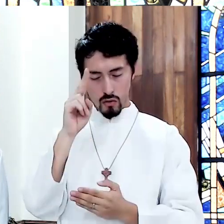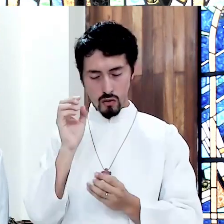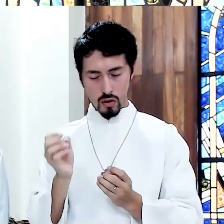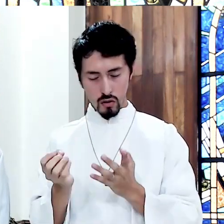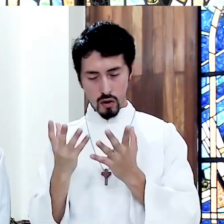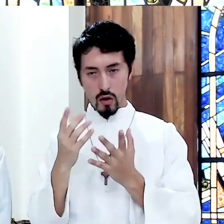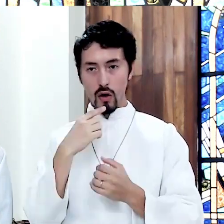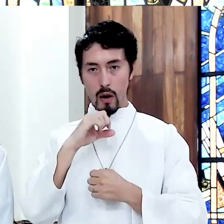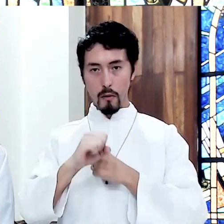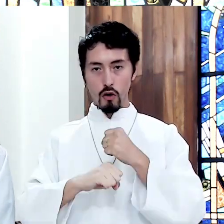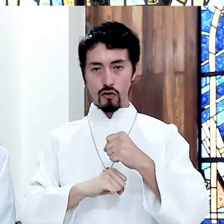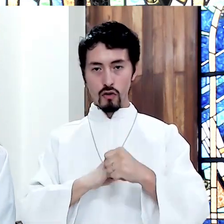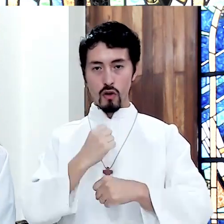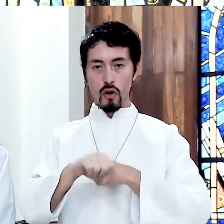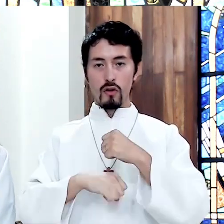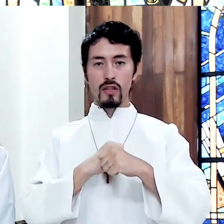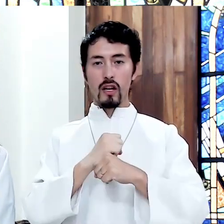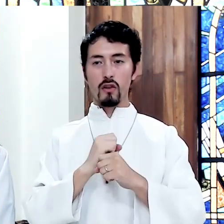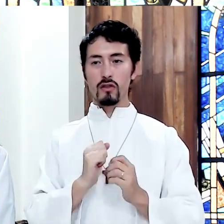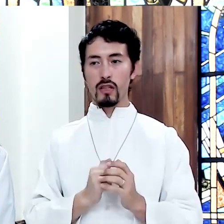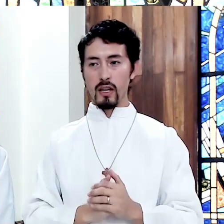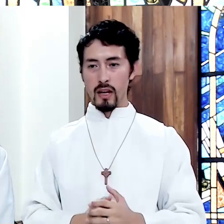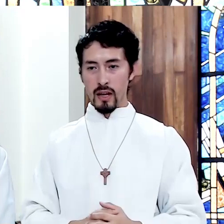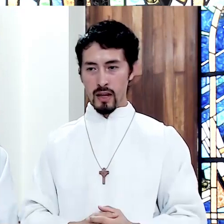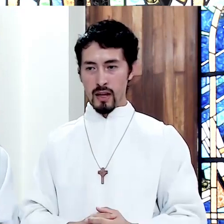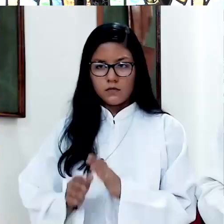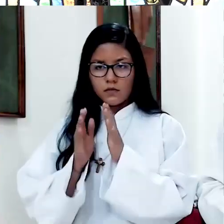gloria, por los siglos de los siglos. Amén.